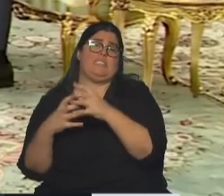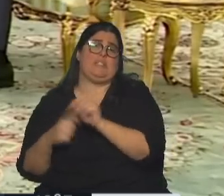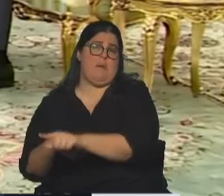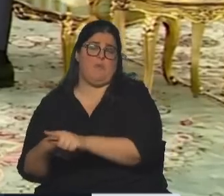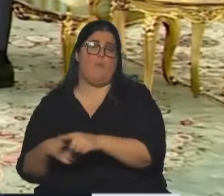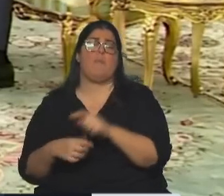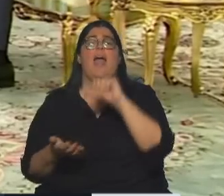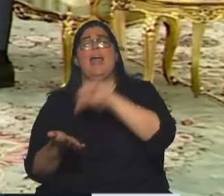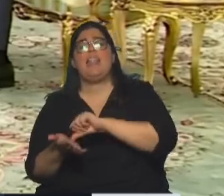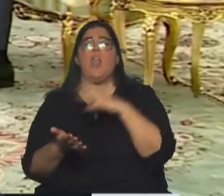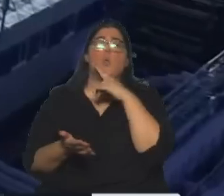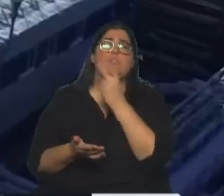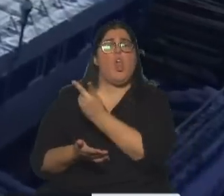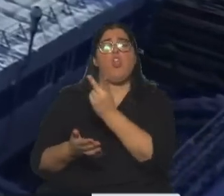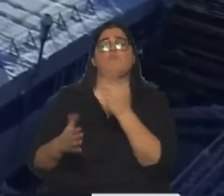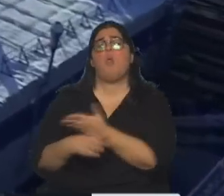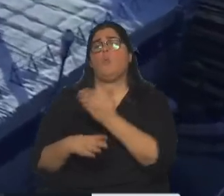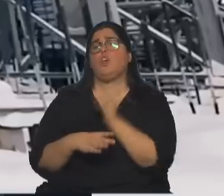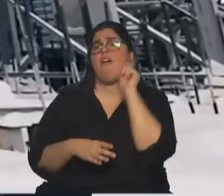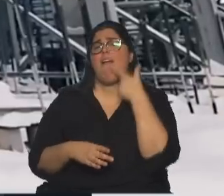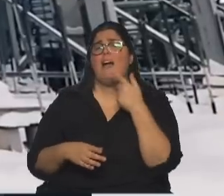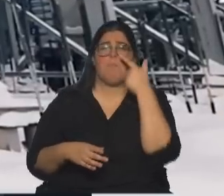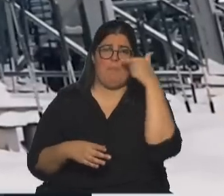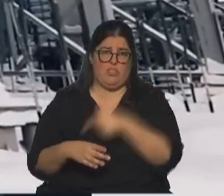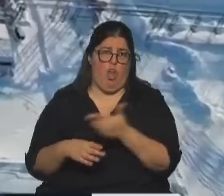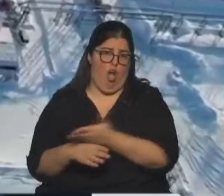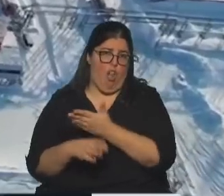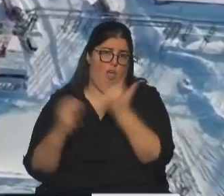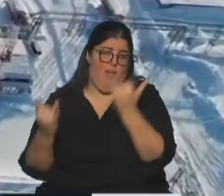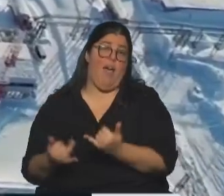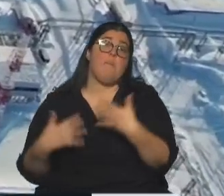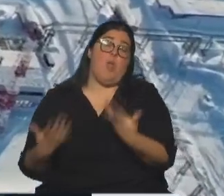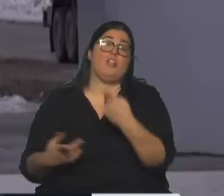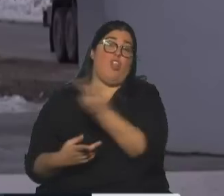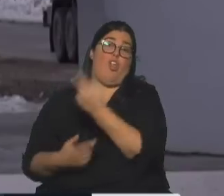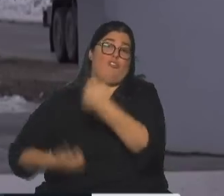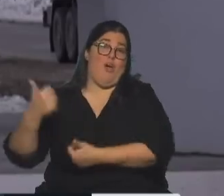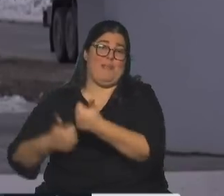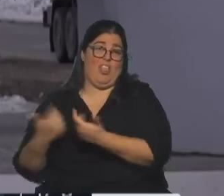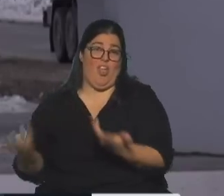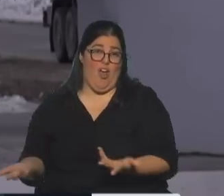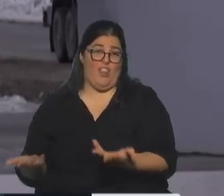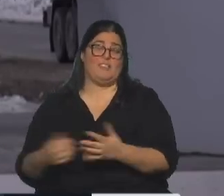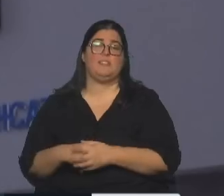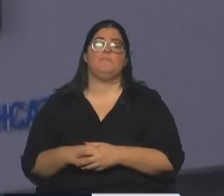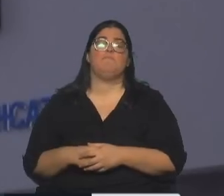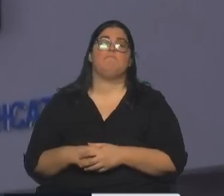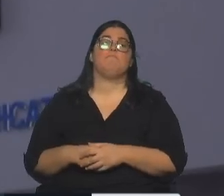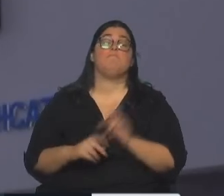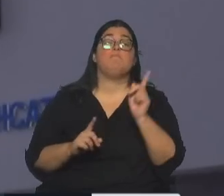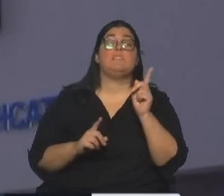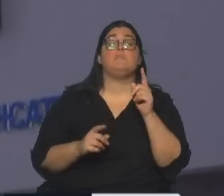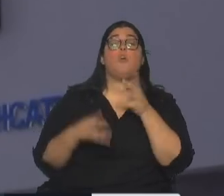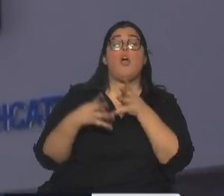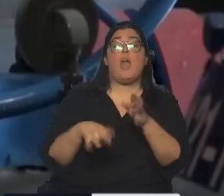y Rusia son ambos productores de gas y petróleo y, por lo tanto, competidores. A partir de las sanciones por